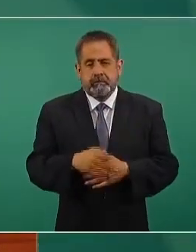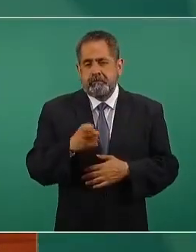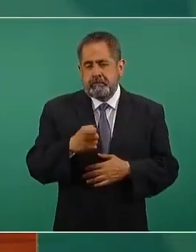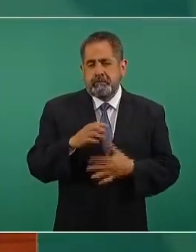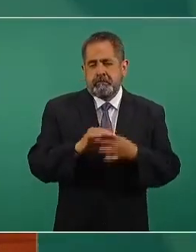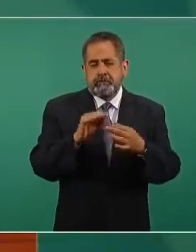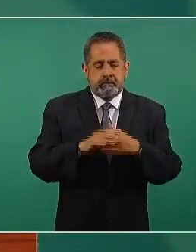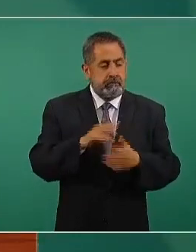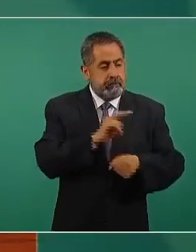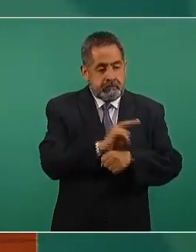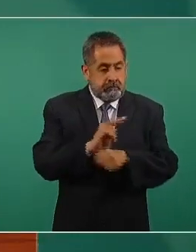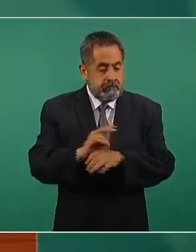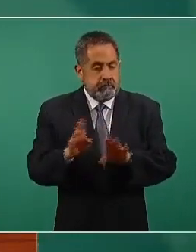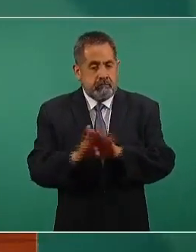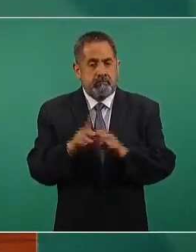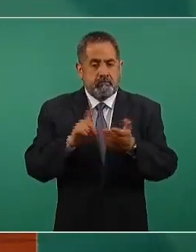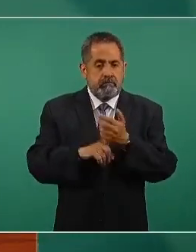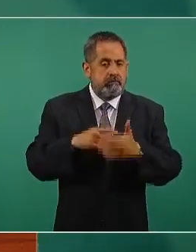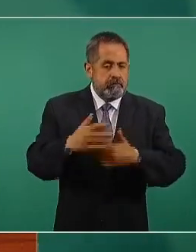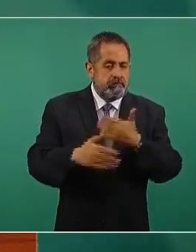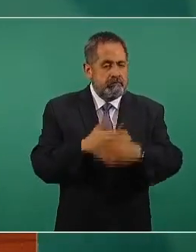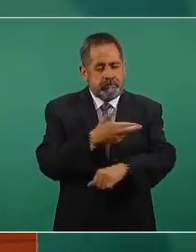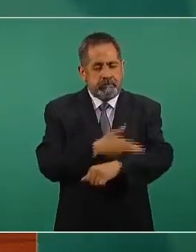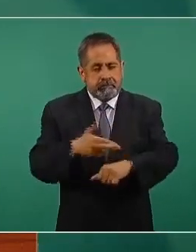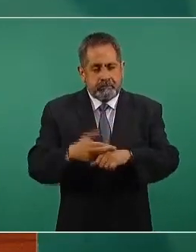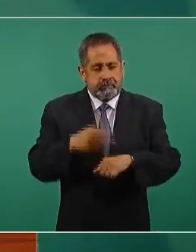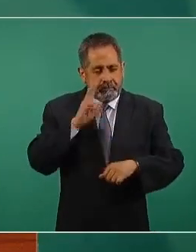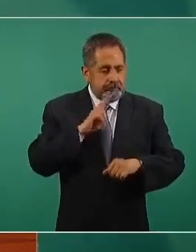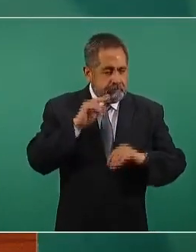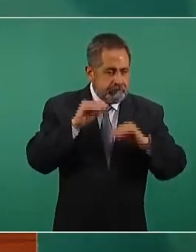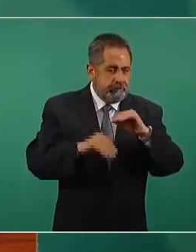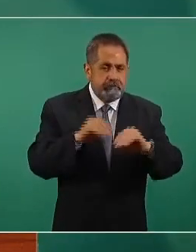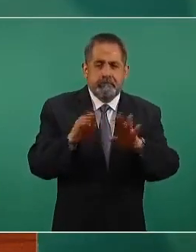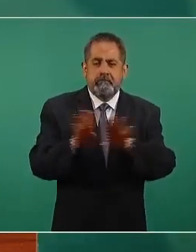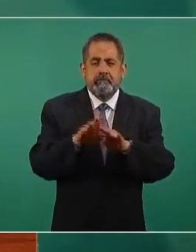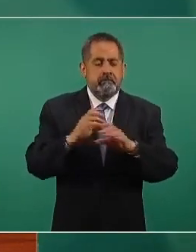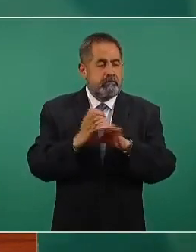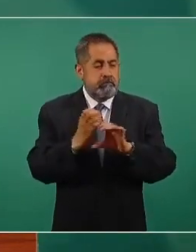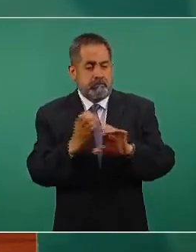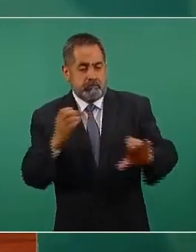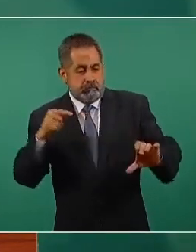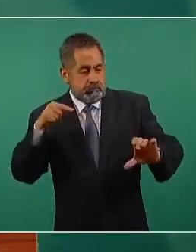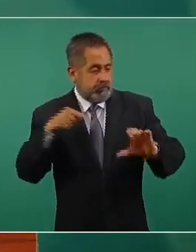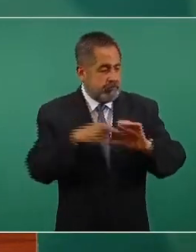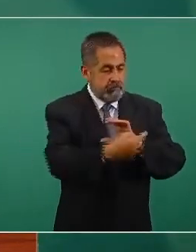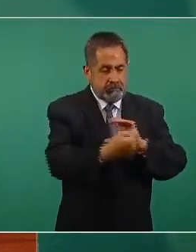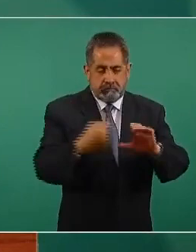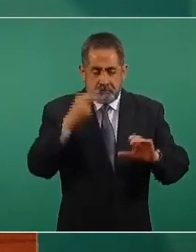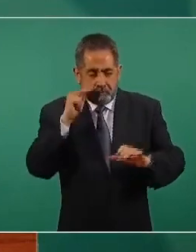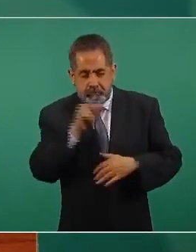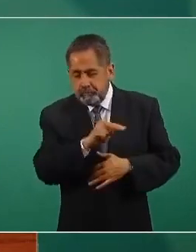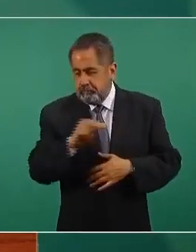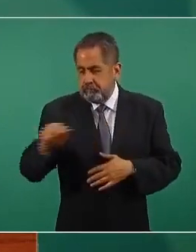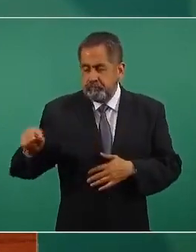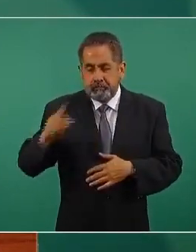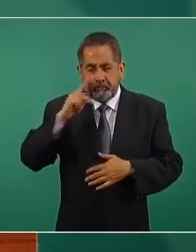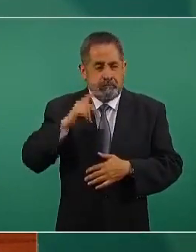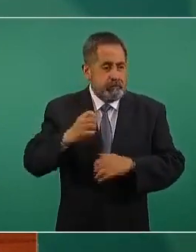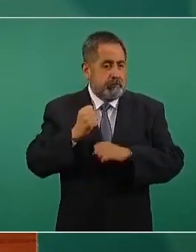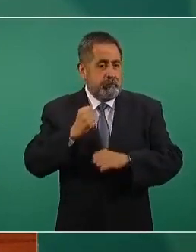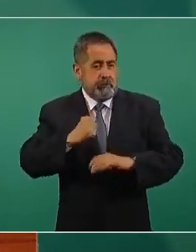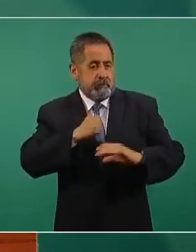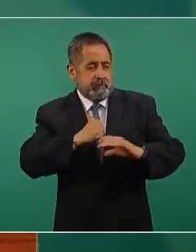mantiene vigilancia con el proceso de empaque y puesta en operación del ducto, con monitoreo de la presión y de